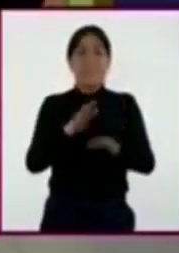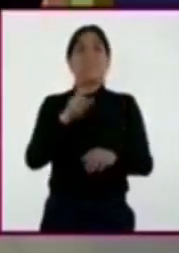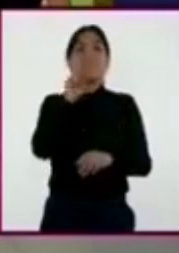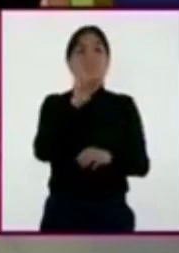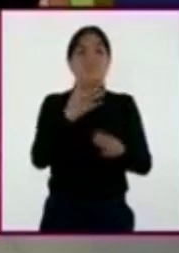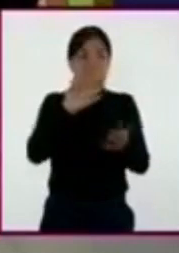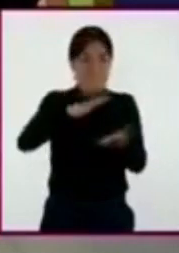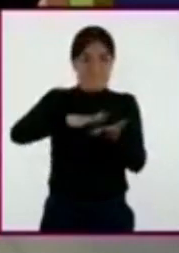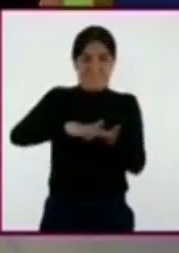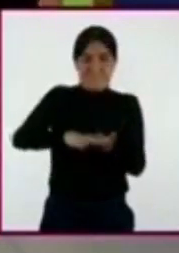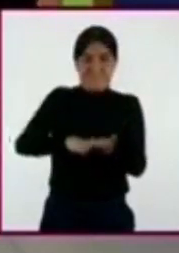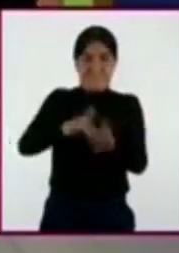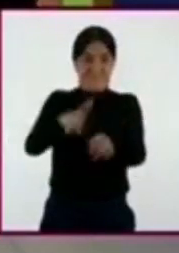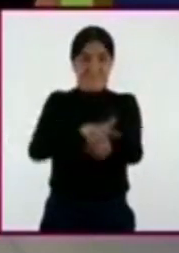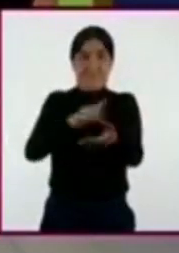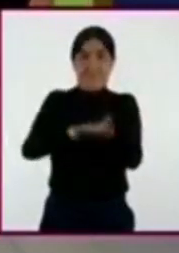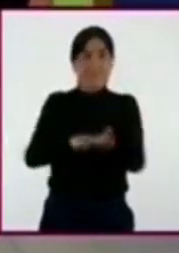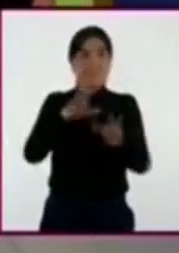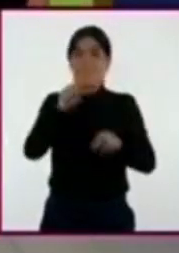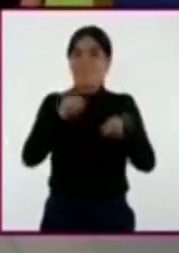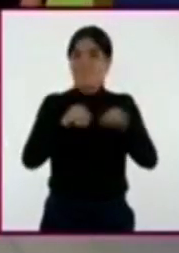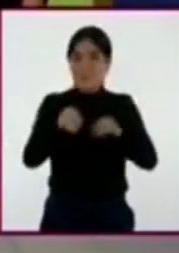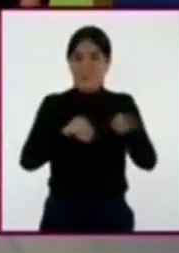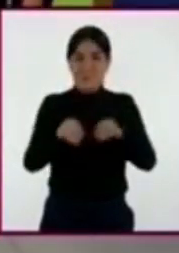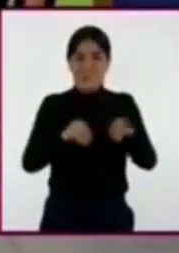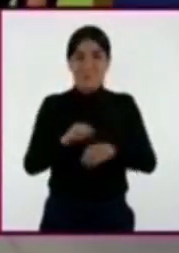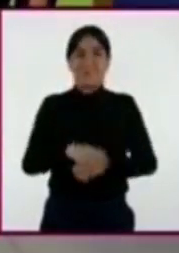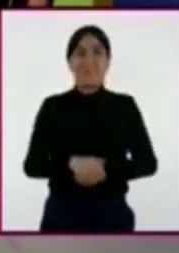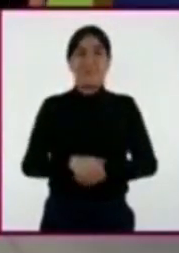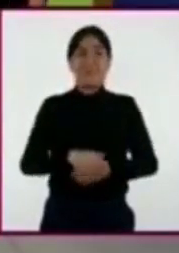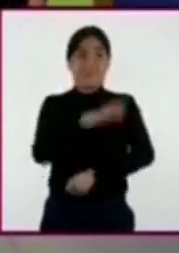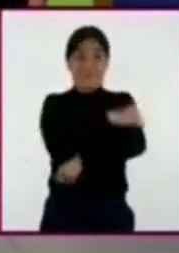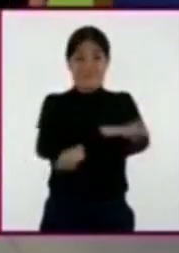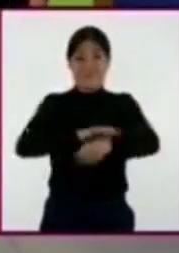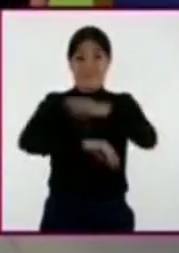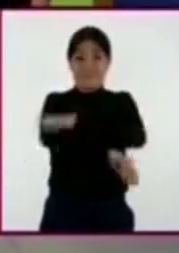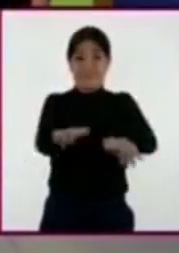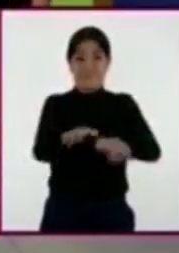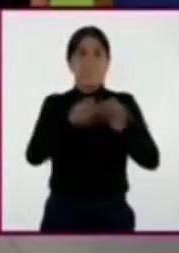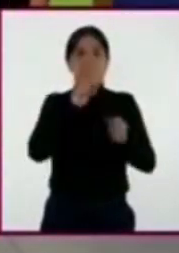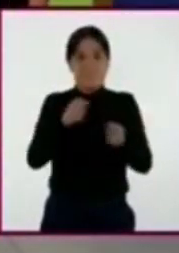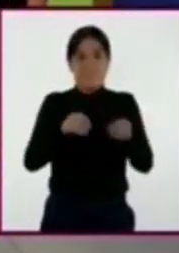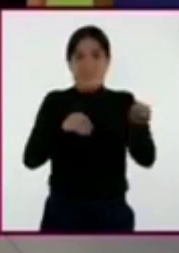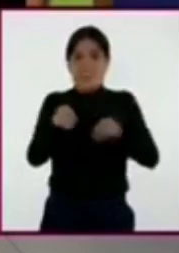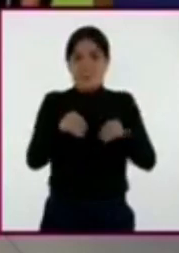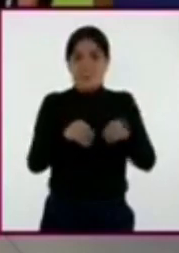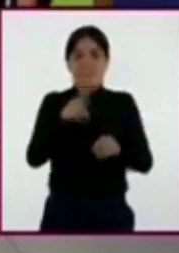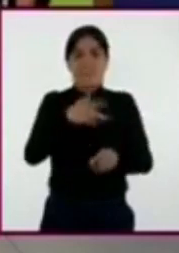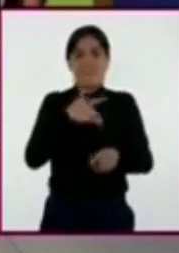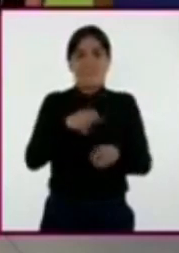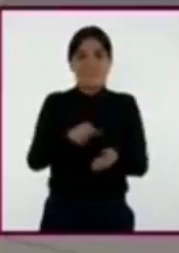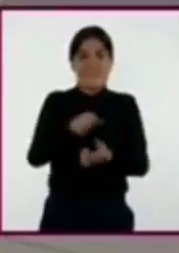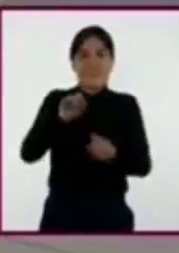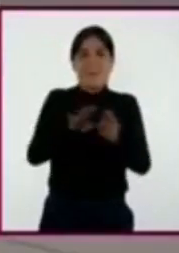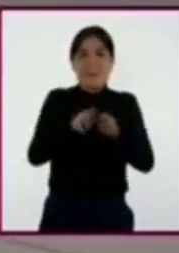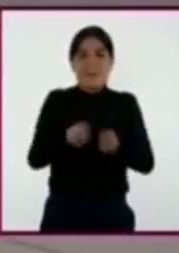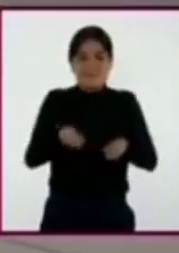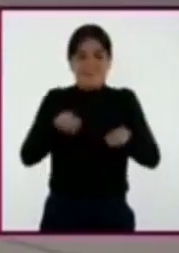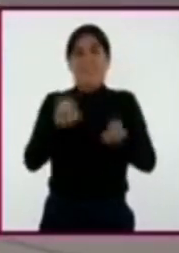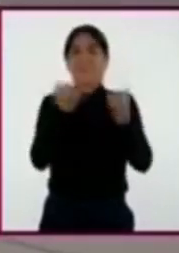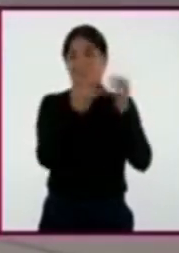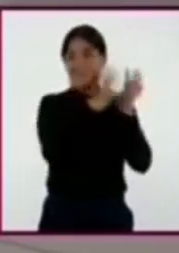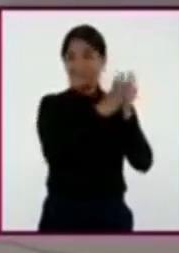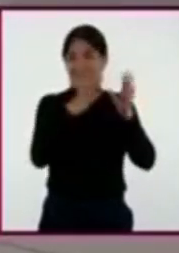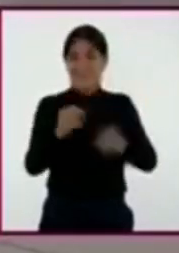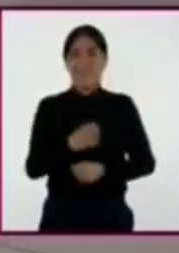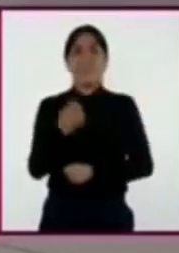bien la calceta para que no se mueva. Y nuestros brazos acompañan el movimiento y hacemos flexión y extensión. Comenzamos